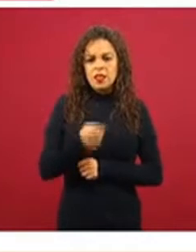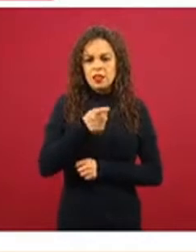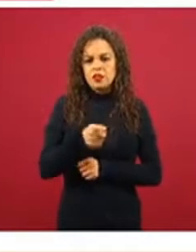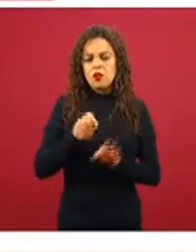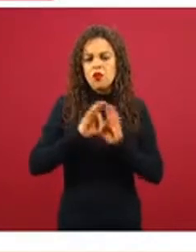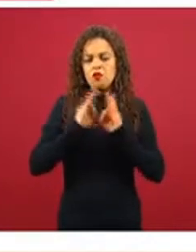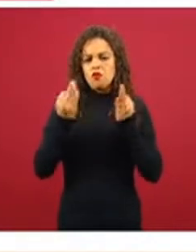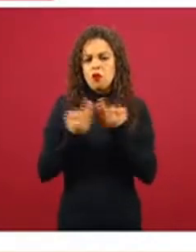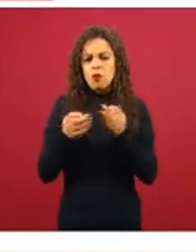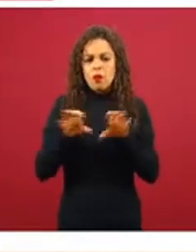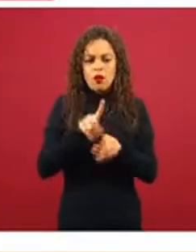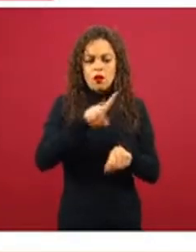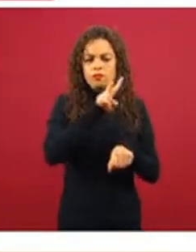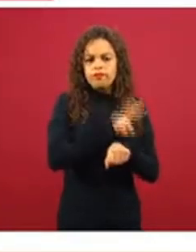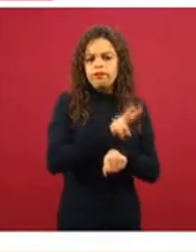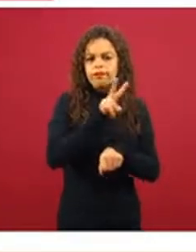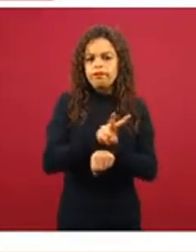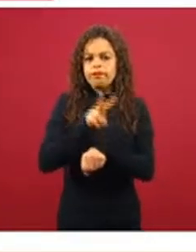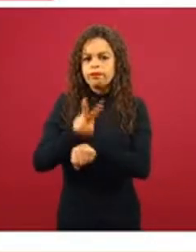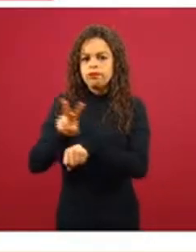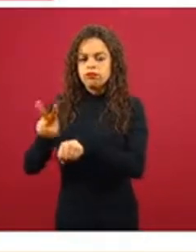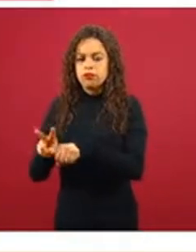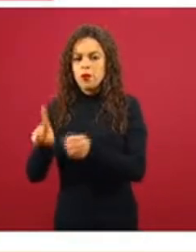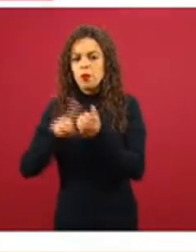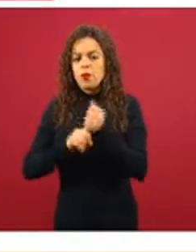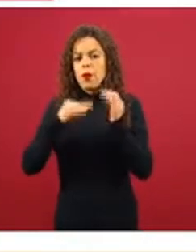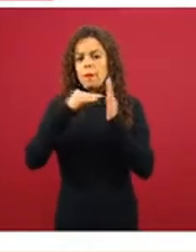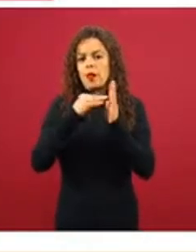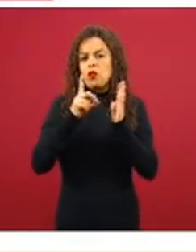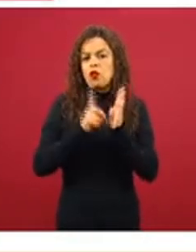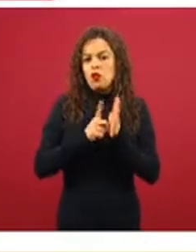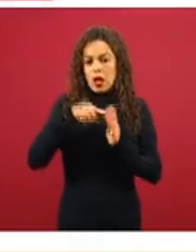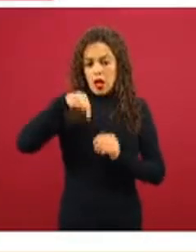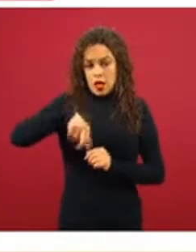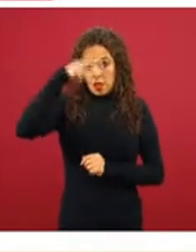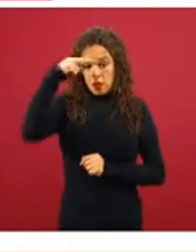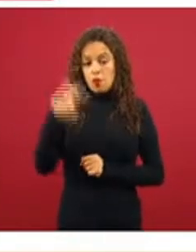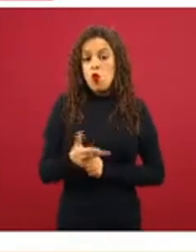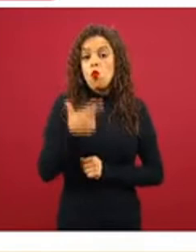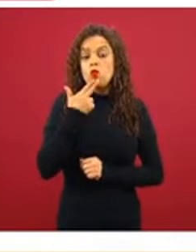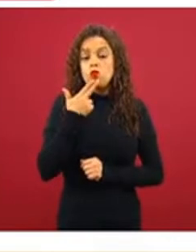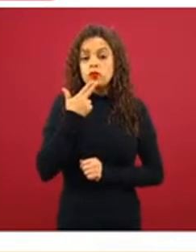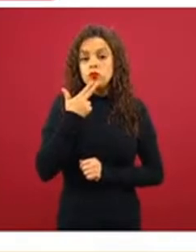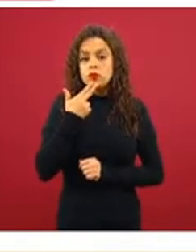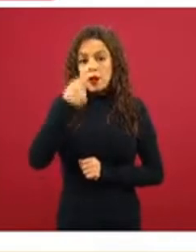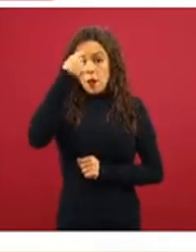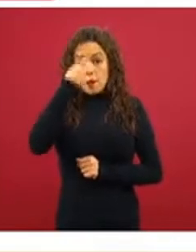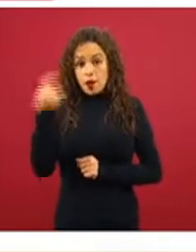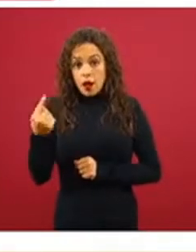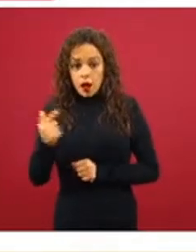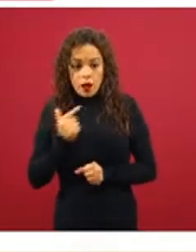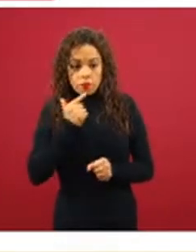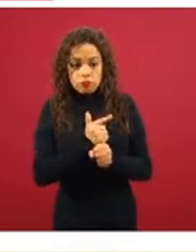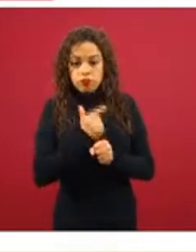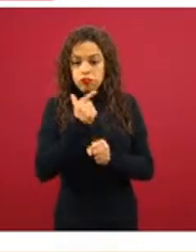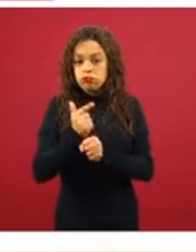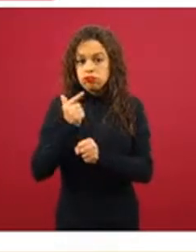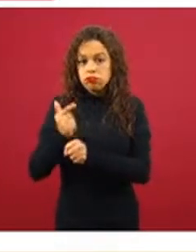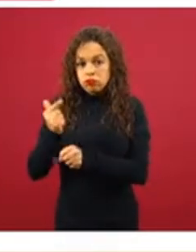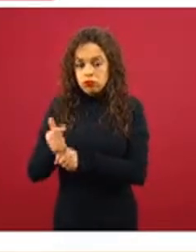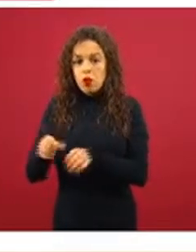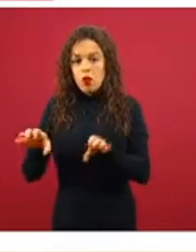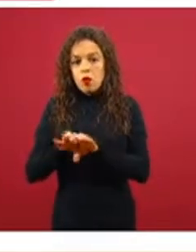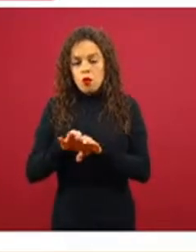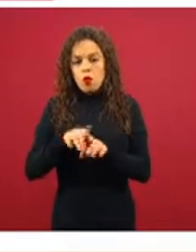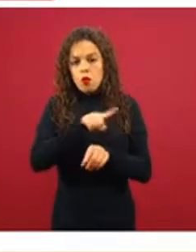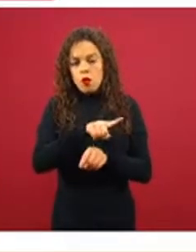vigilancia que actualmente se está utilizando en México para la detección, clasificación,